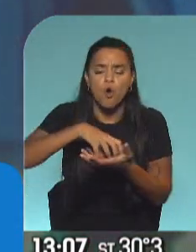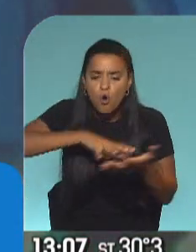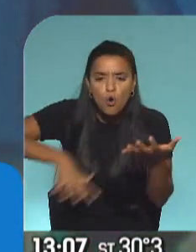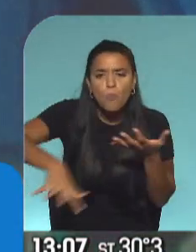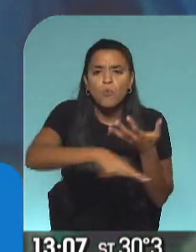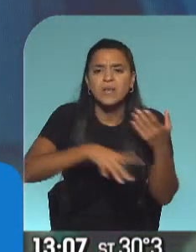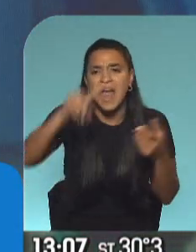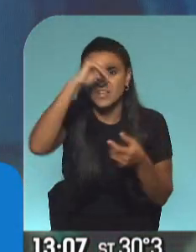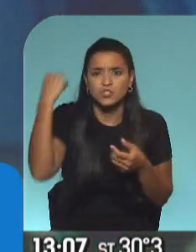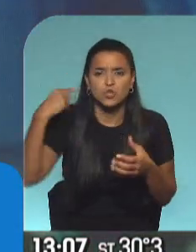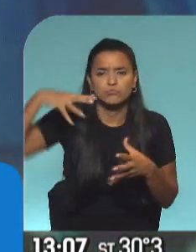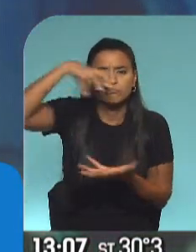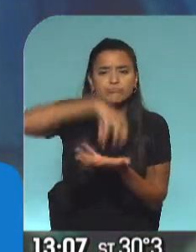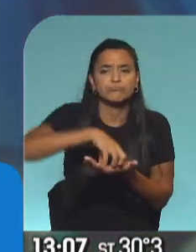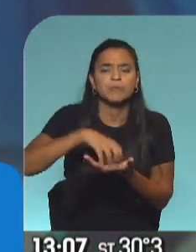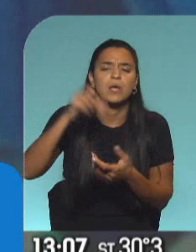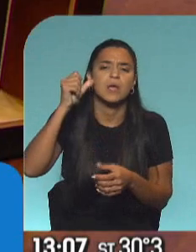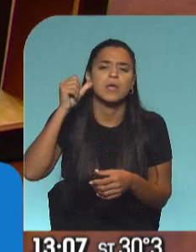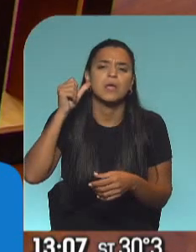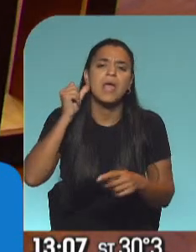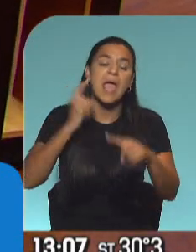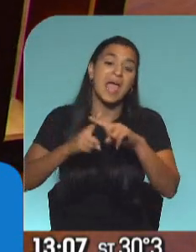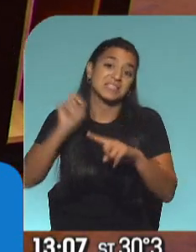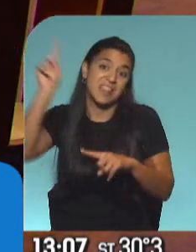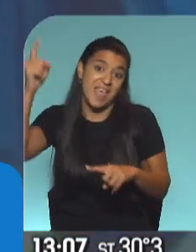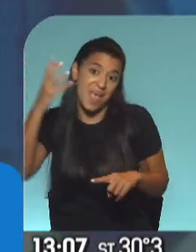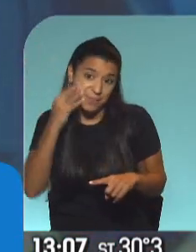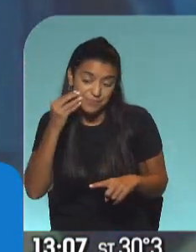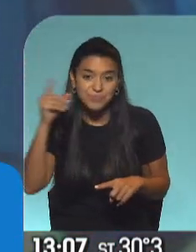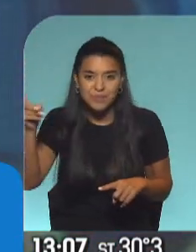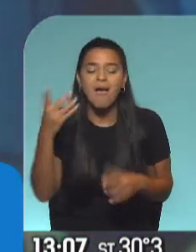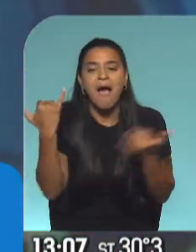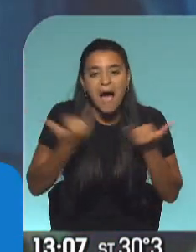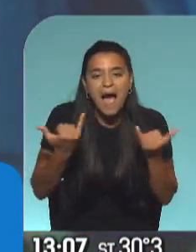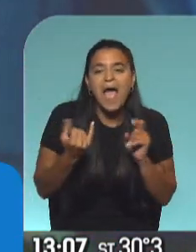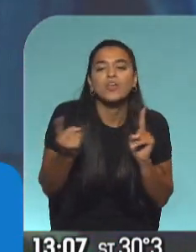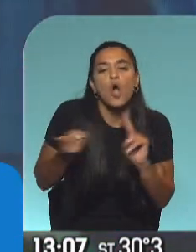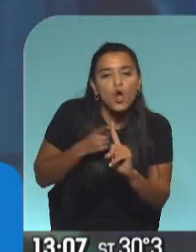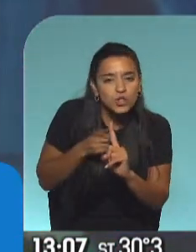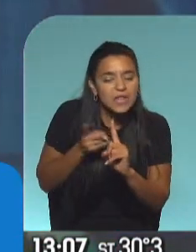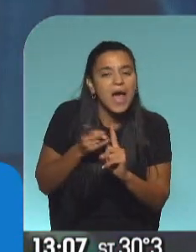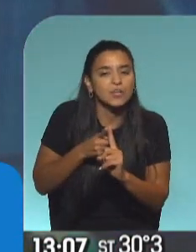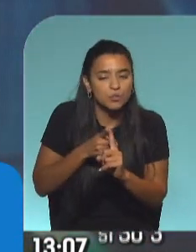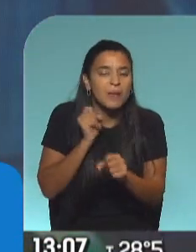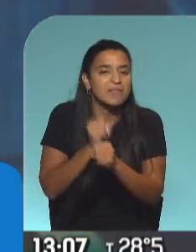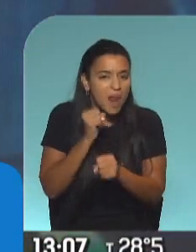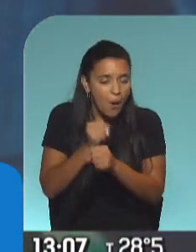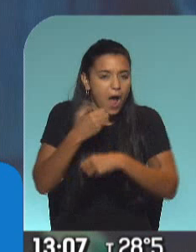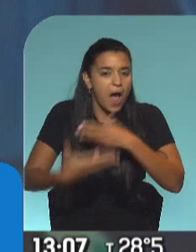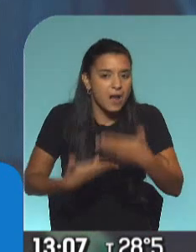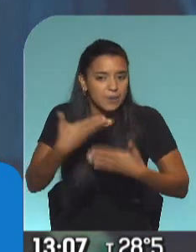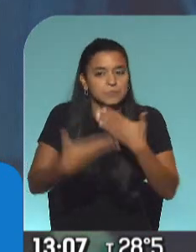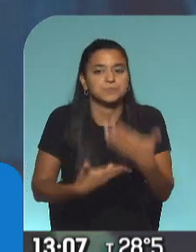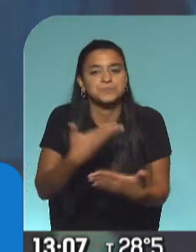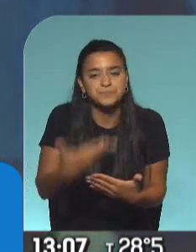comunidad de naciones de los ex imperio británico, que también hay una cercanía, digo, van a tratar de ir trabajándolo también por ahí, de